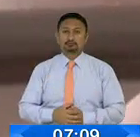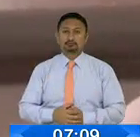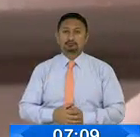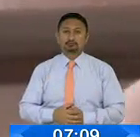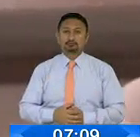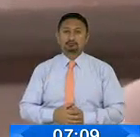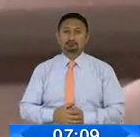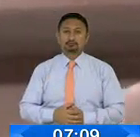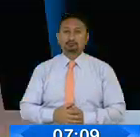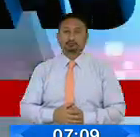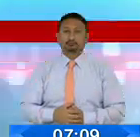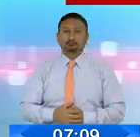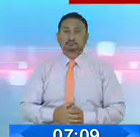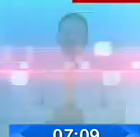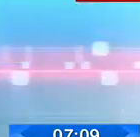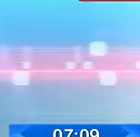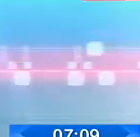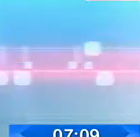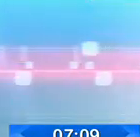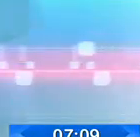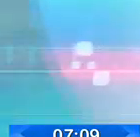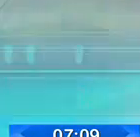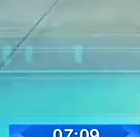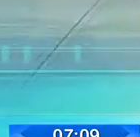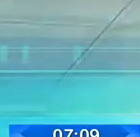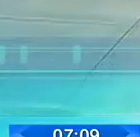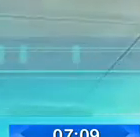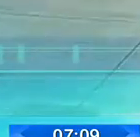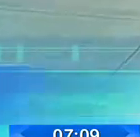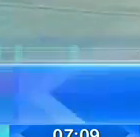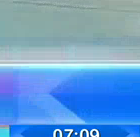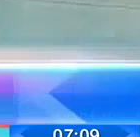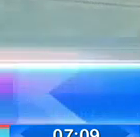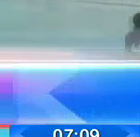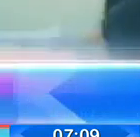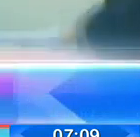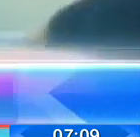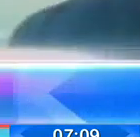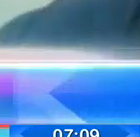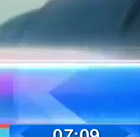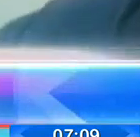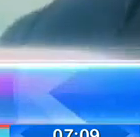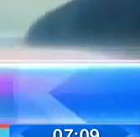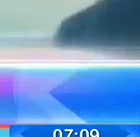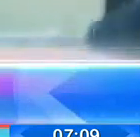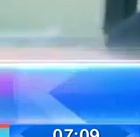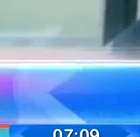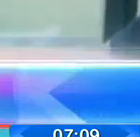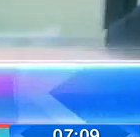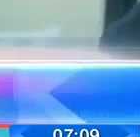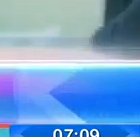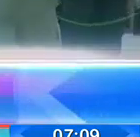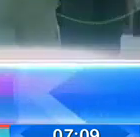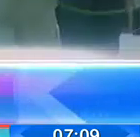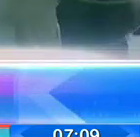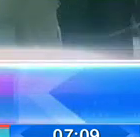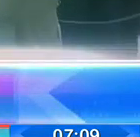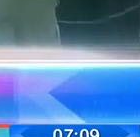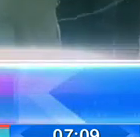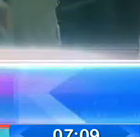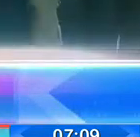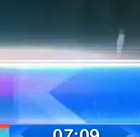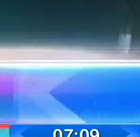Priscila Cadena. Vamos a un corte comercial. Al retornar les contamos que la policía informó sobre la detención de